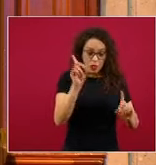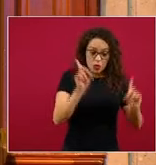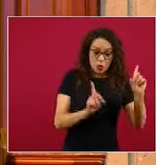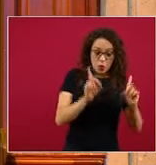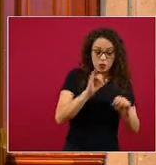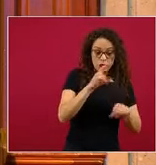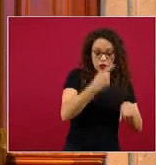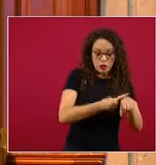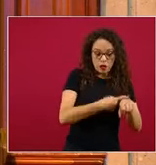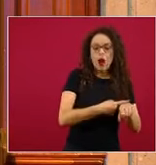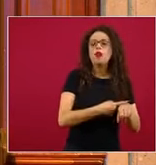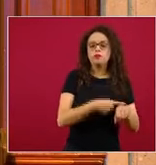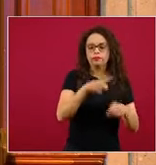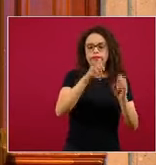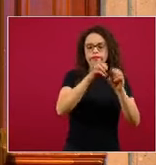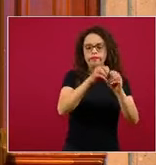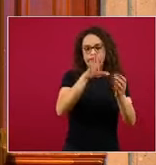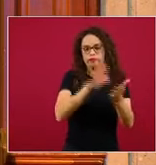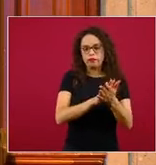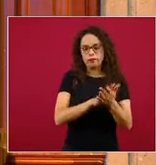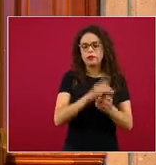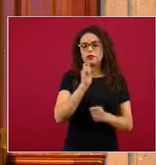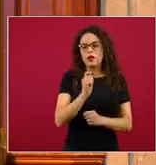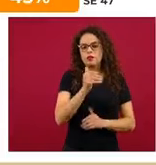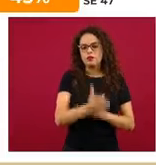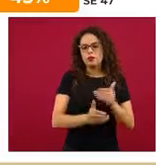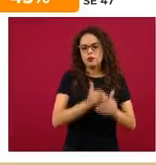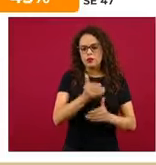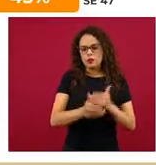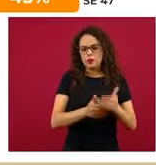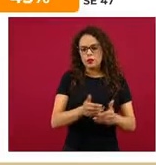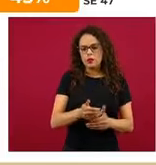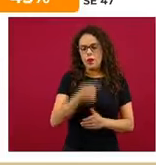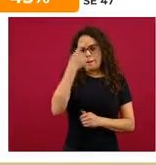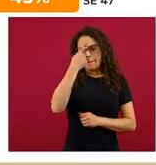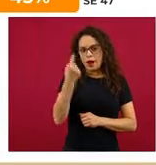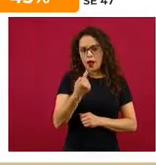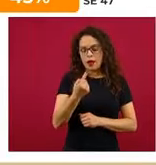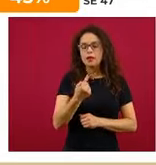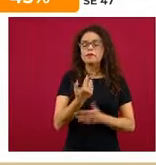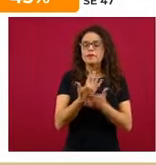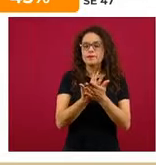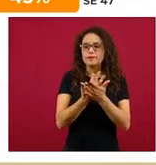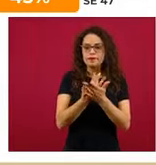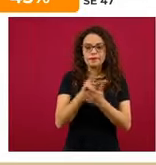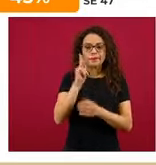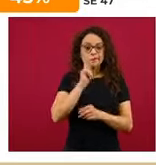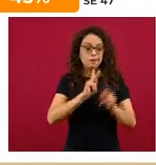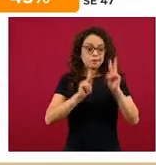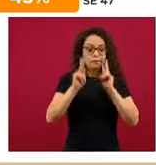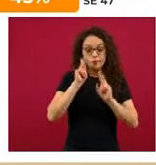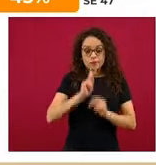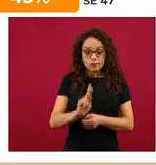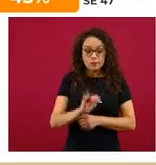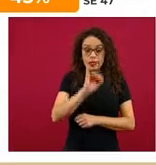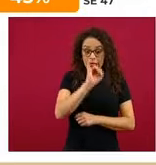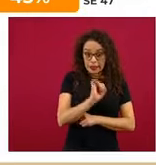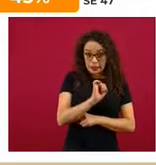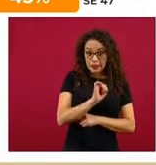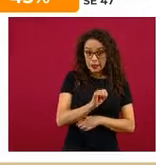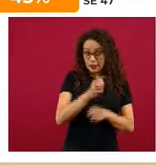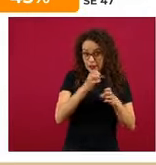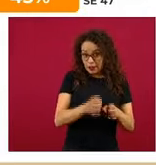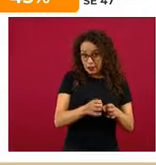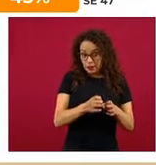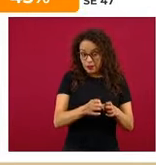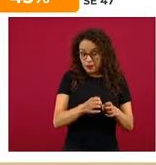la oportunidad de ingresar a un proceso a través del cual se puede confirmar o en su momento descartar la enfermedad.